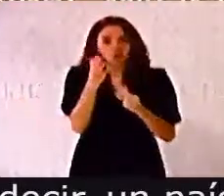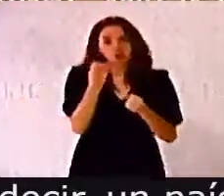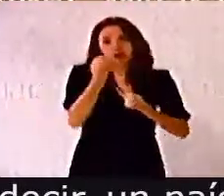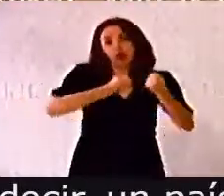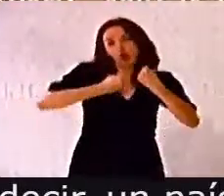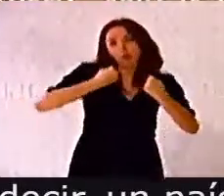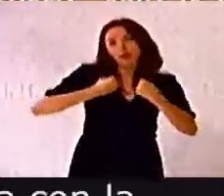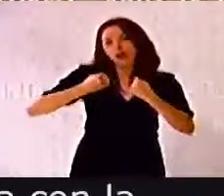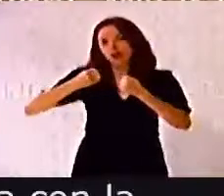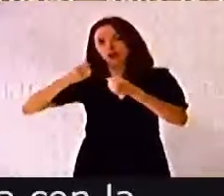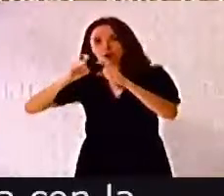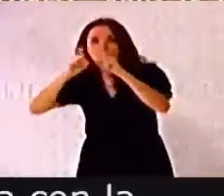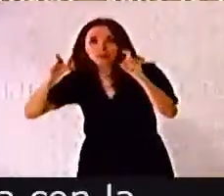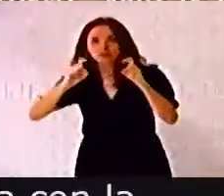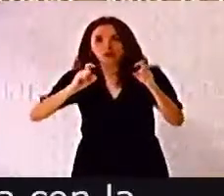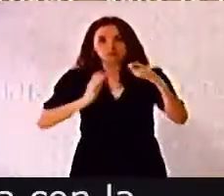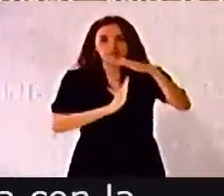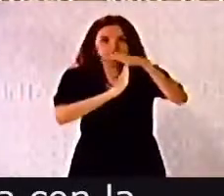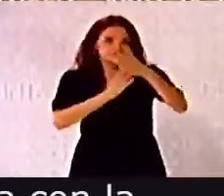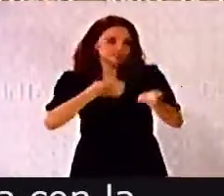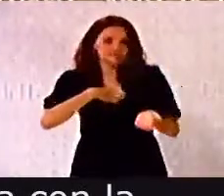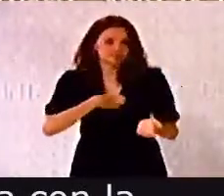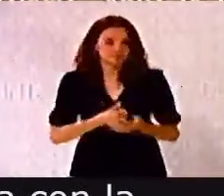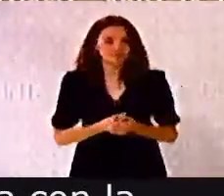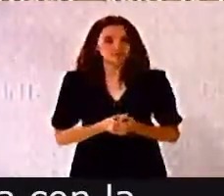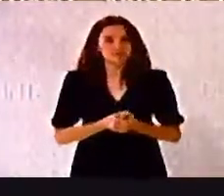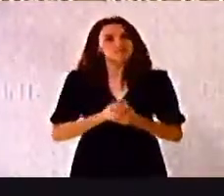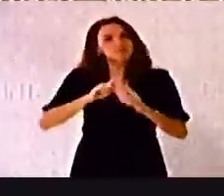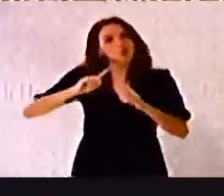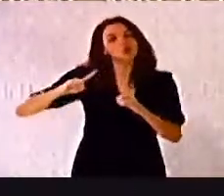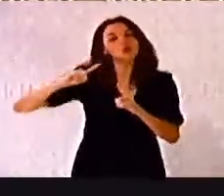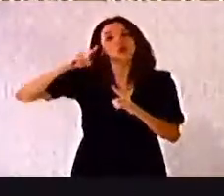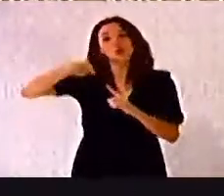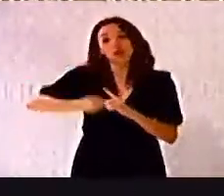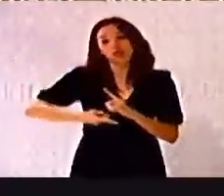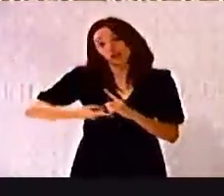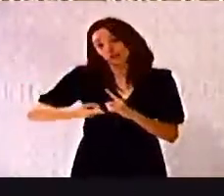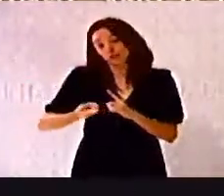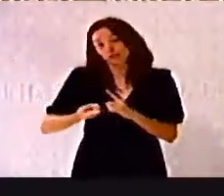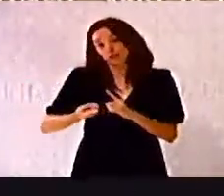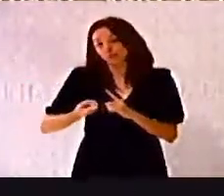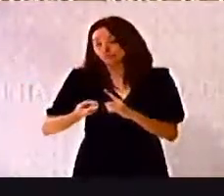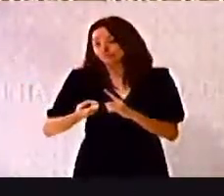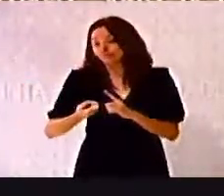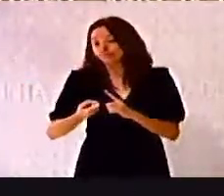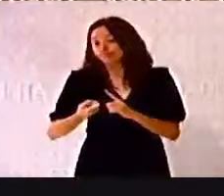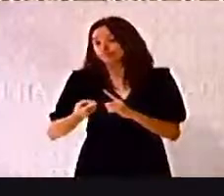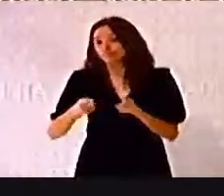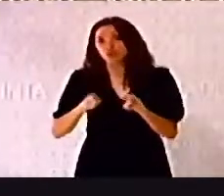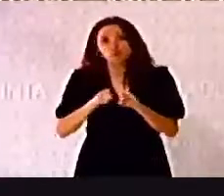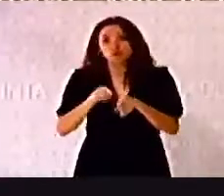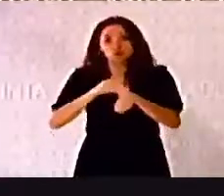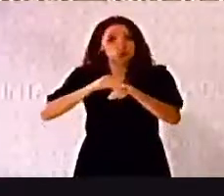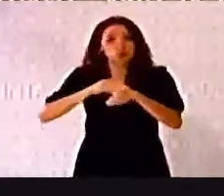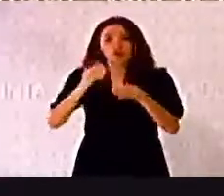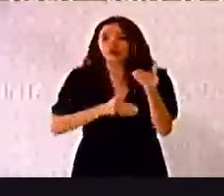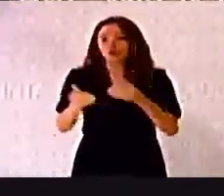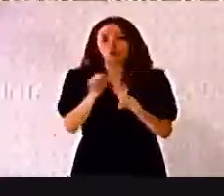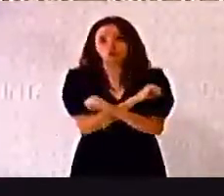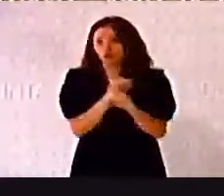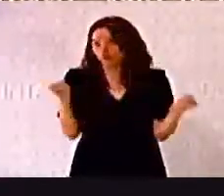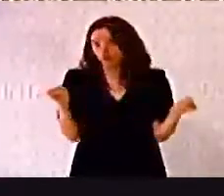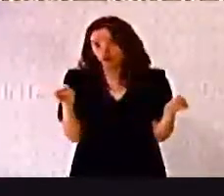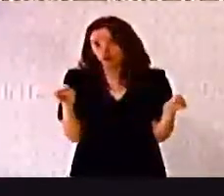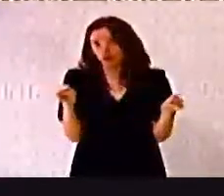economía detenida, sin que eso tenga unas consecuencias cuasi irreversibles en el futuro, ¿no? Por tanto, ya me